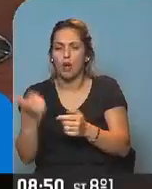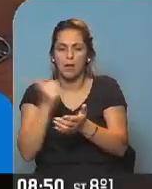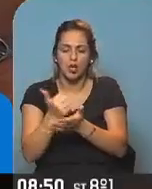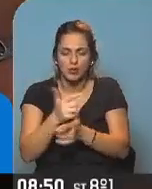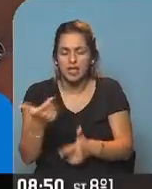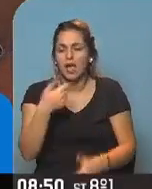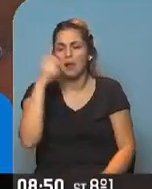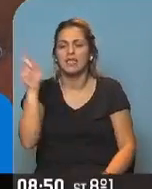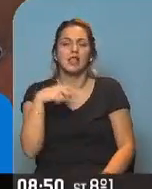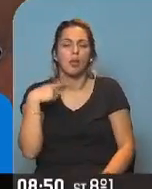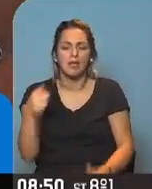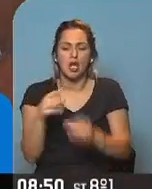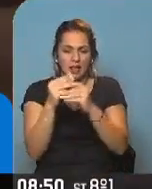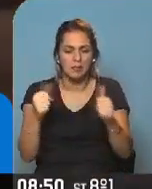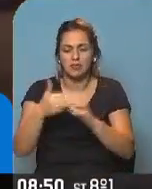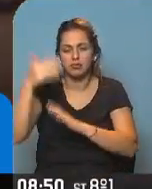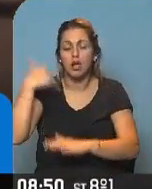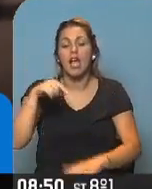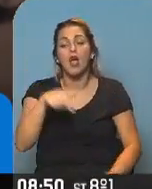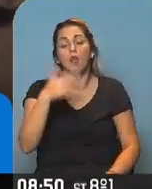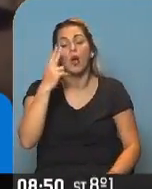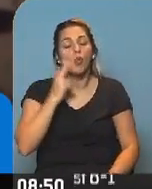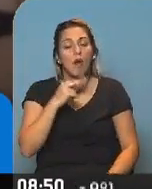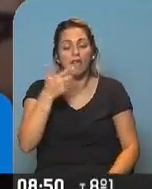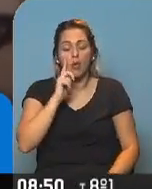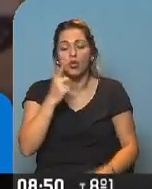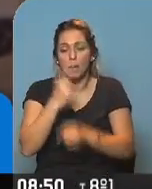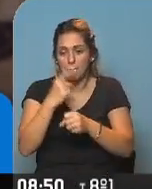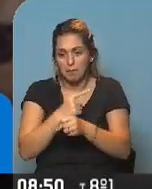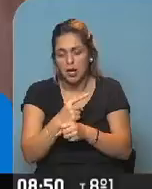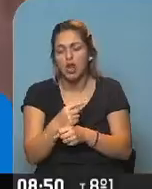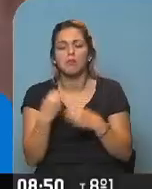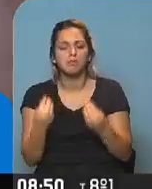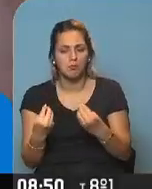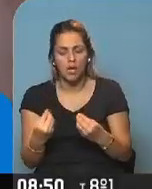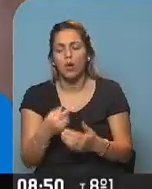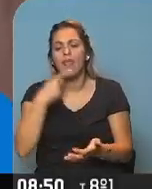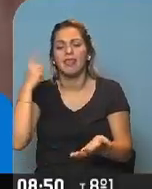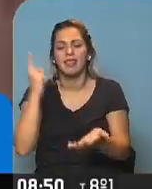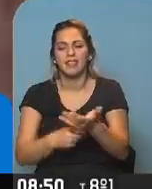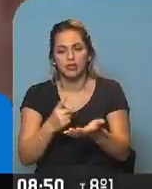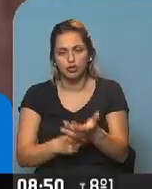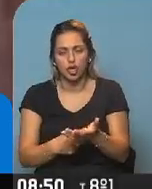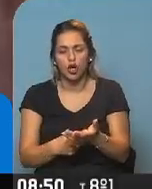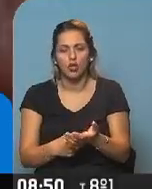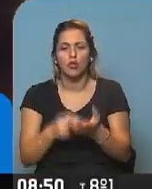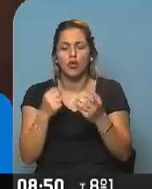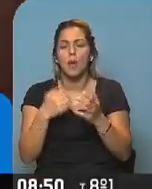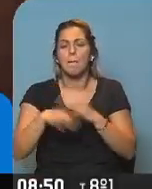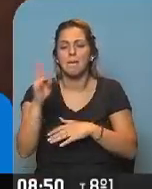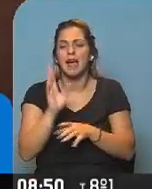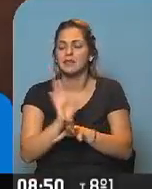que había desaparecido en el 9 de julio en primer lugar es una decisión con mucha más autonomía